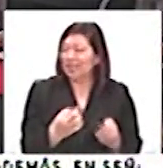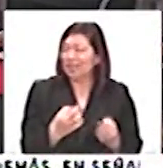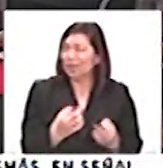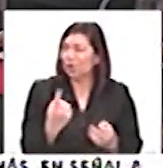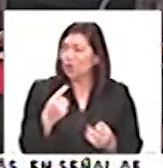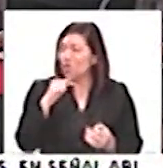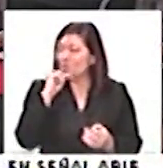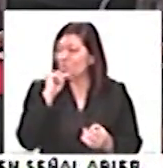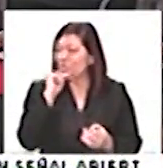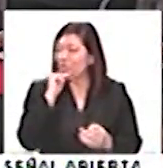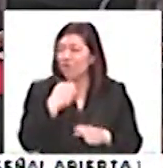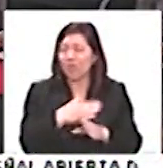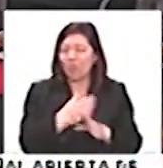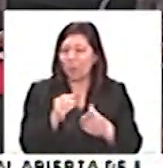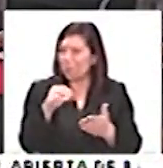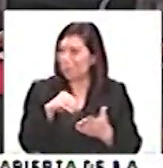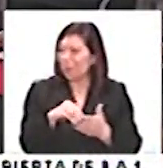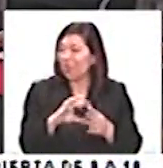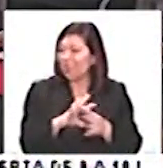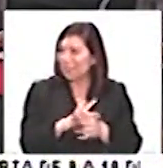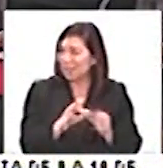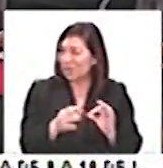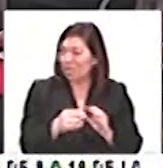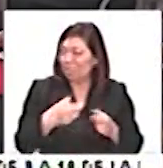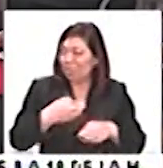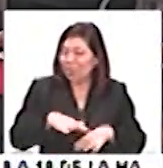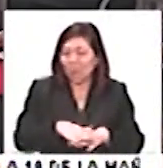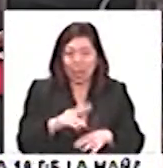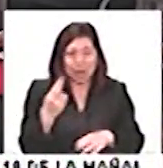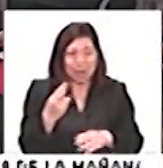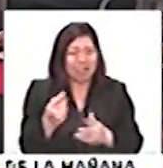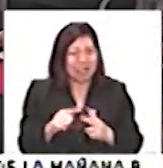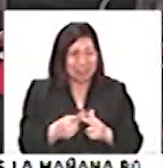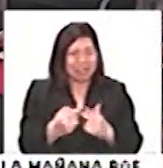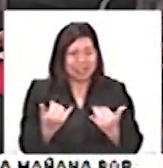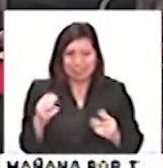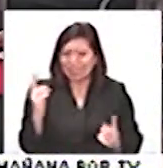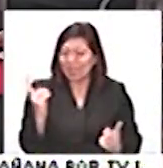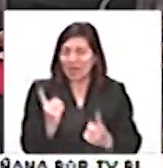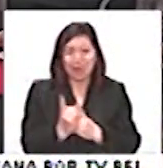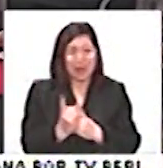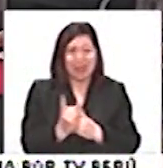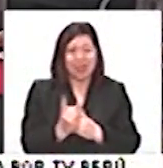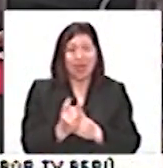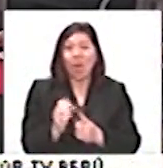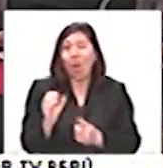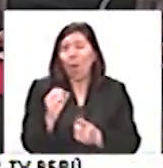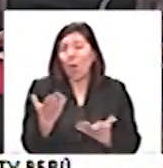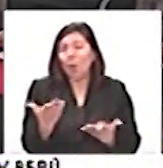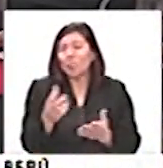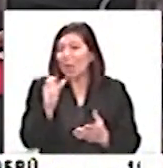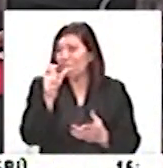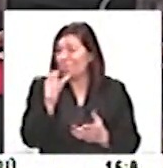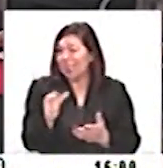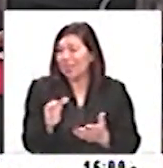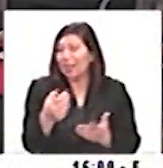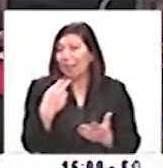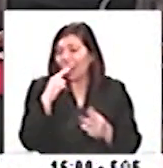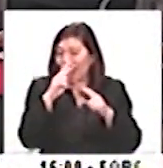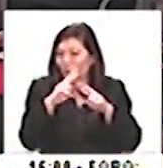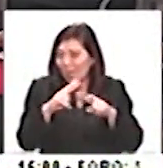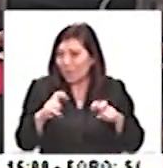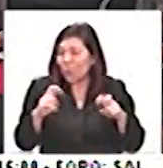una señora que ha formado parte históricamente de un proceso de corrupción y recién se le encuentra, o tal vez es una persona que habría que